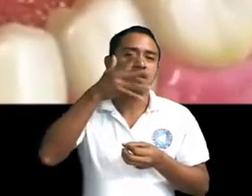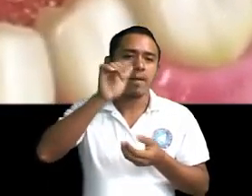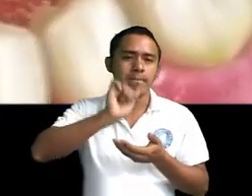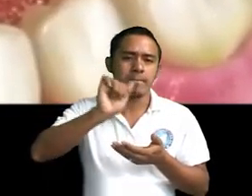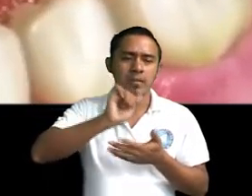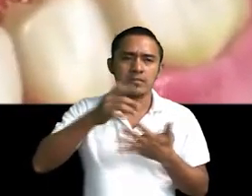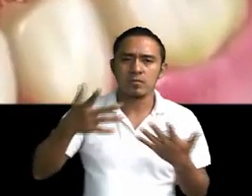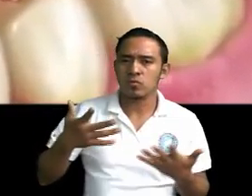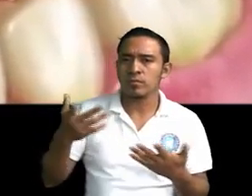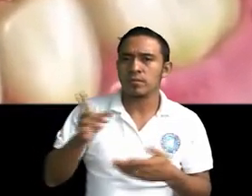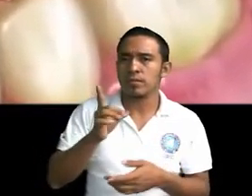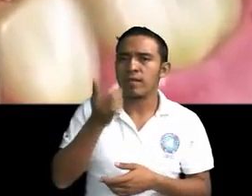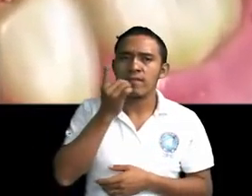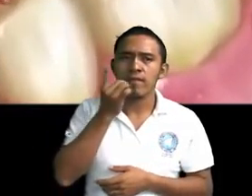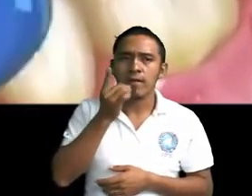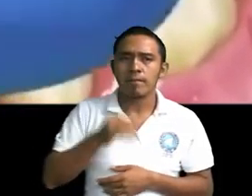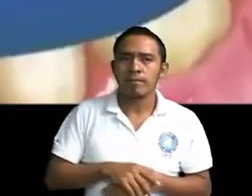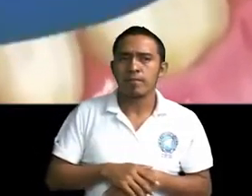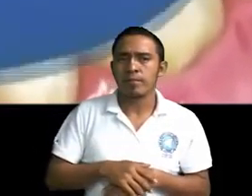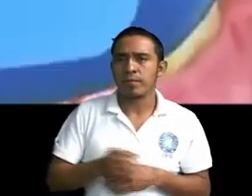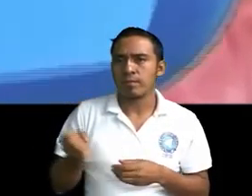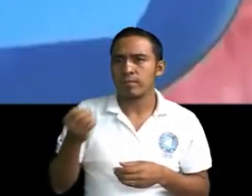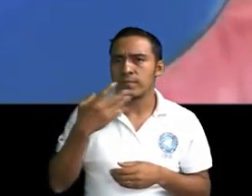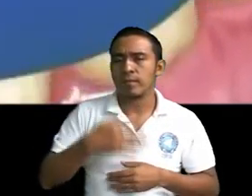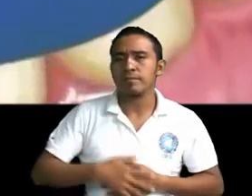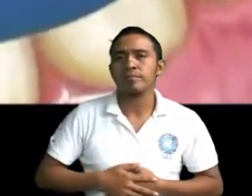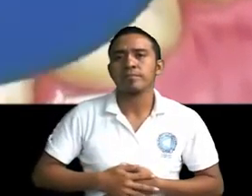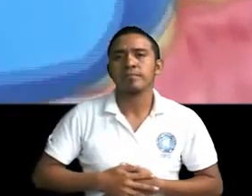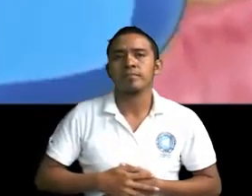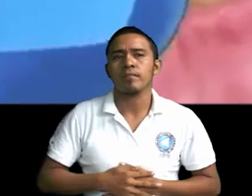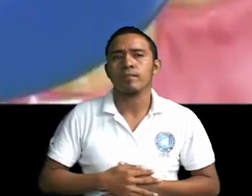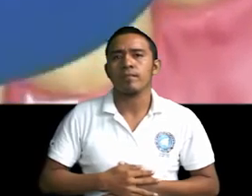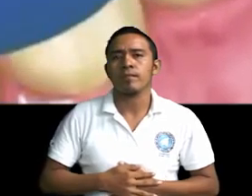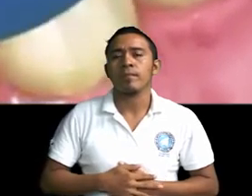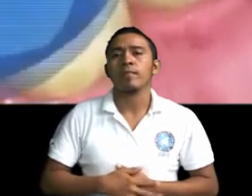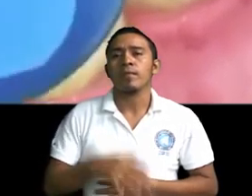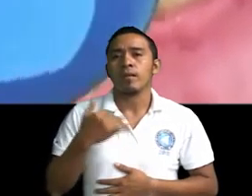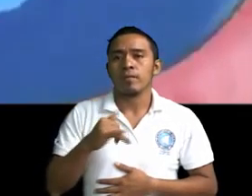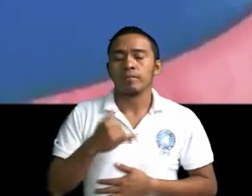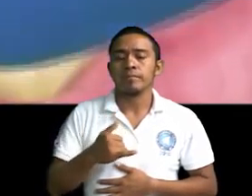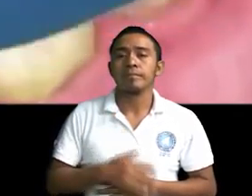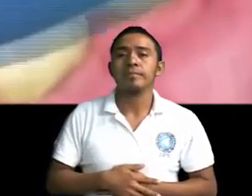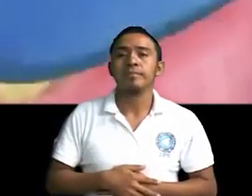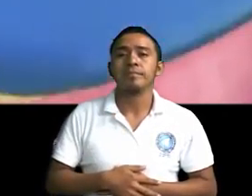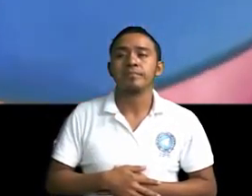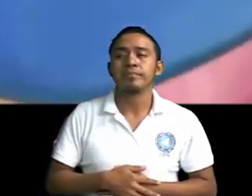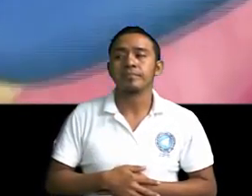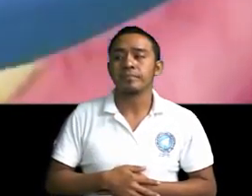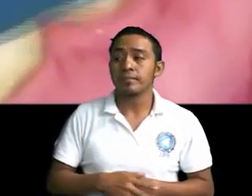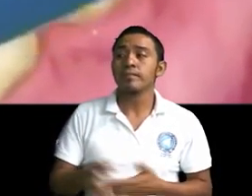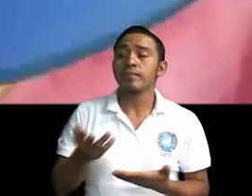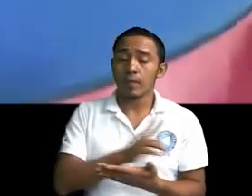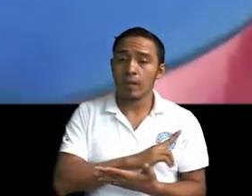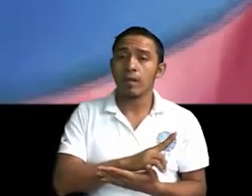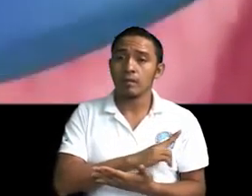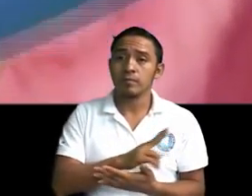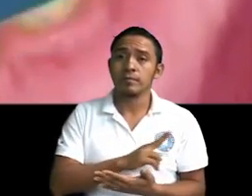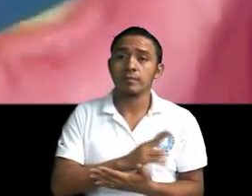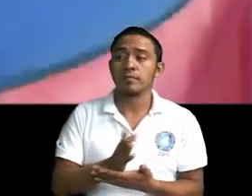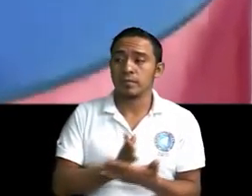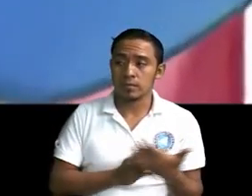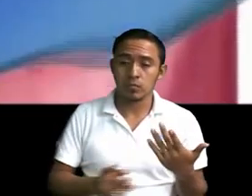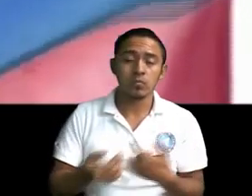los en los casos de los niños incluso las manchas o el tabaco porque mancha los y si hay hay fármacos verdad sobre todo